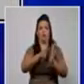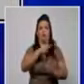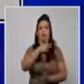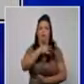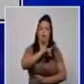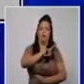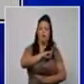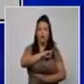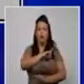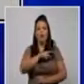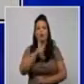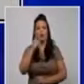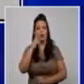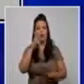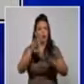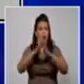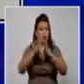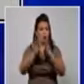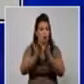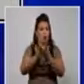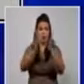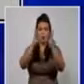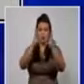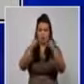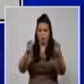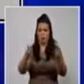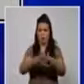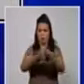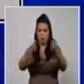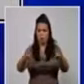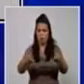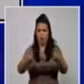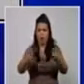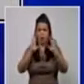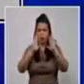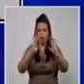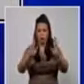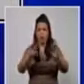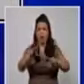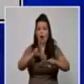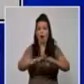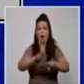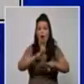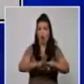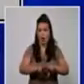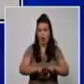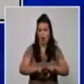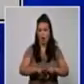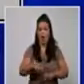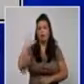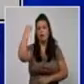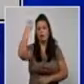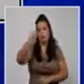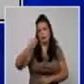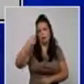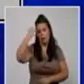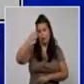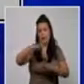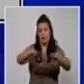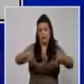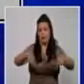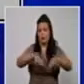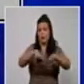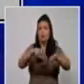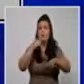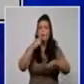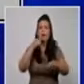logístico, para la provincia de La Habana se ratifica con la situación más compleja del país.